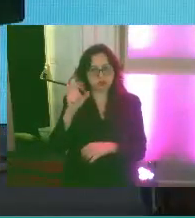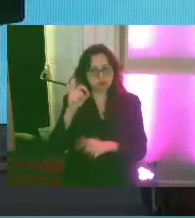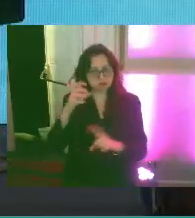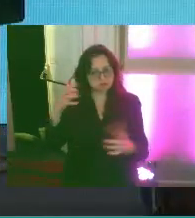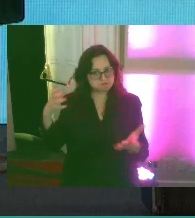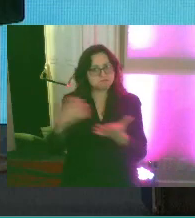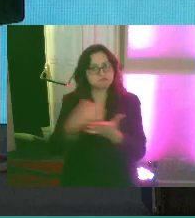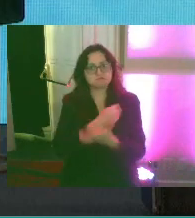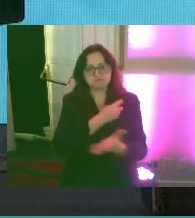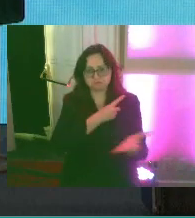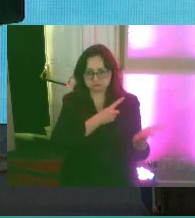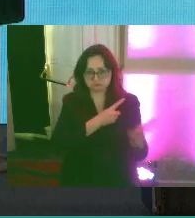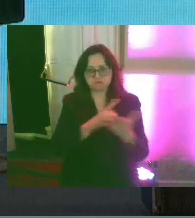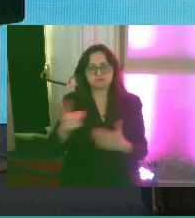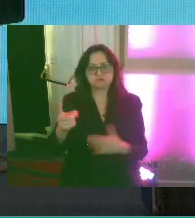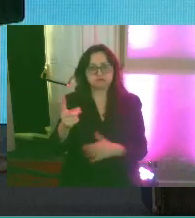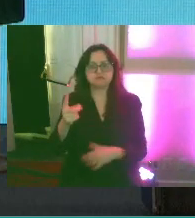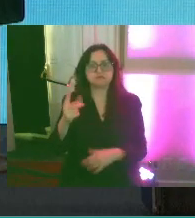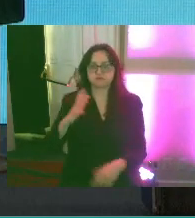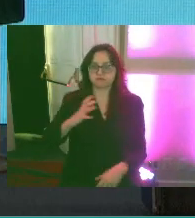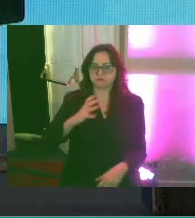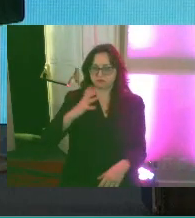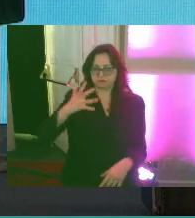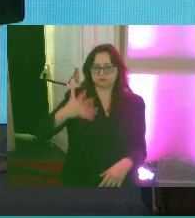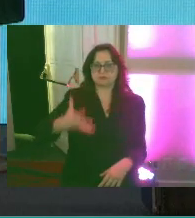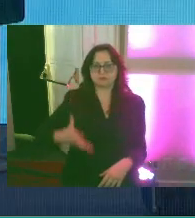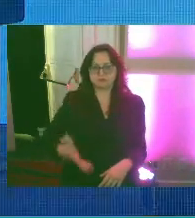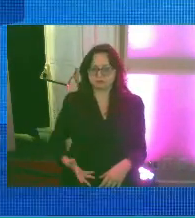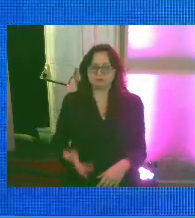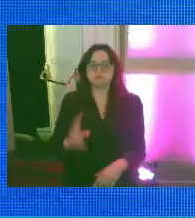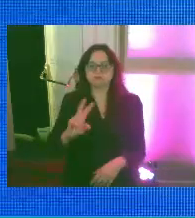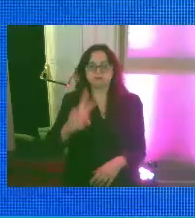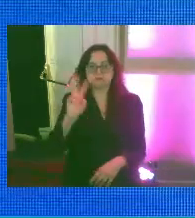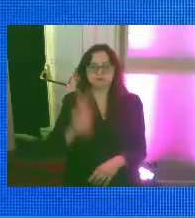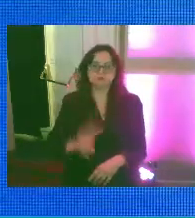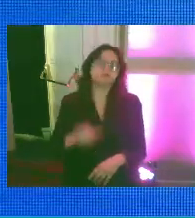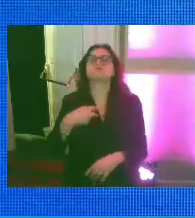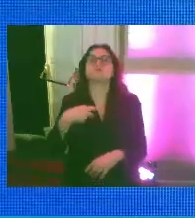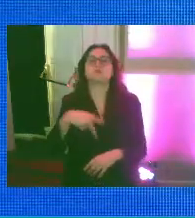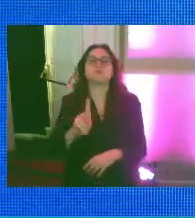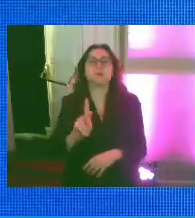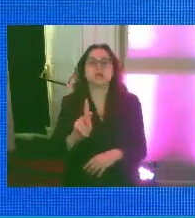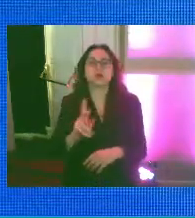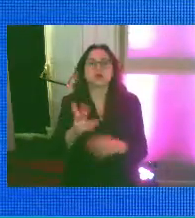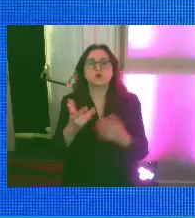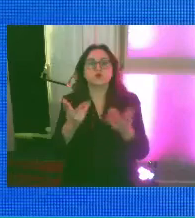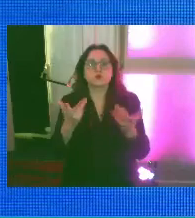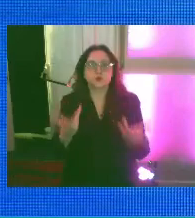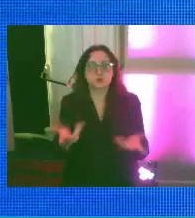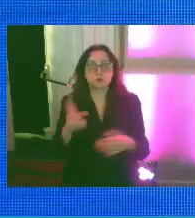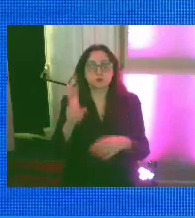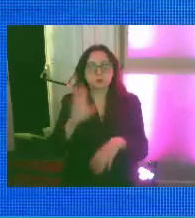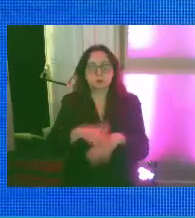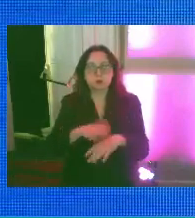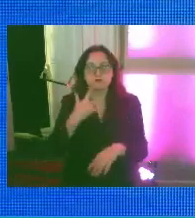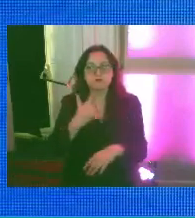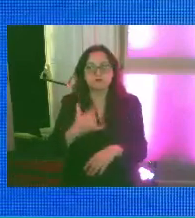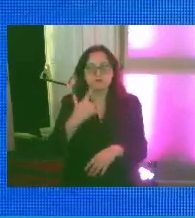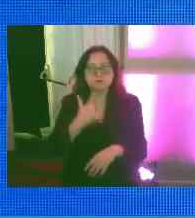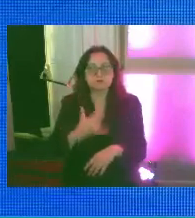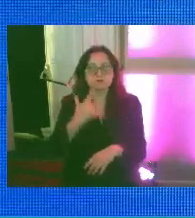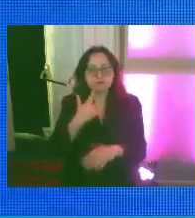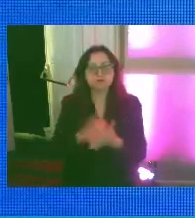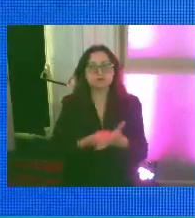De lo que nos sentimos sumamente orgullosas. Pero bueno, eso es parte de una lucha muy grande que vienen llevando las mujeres,